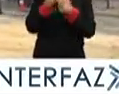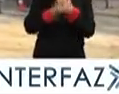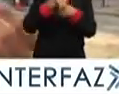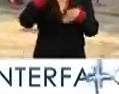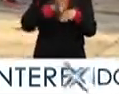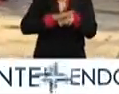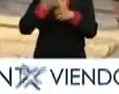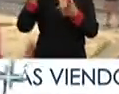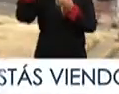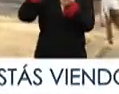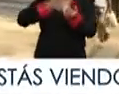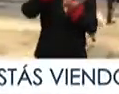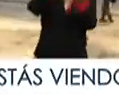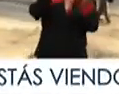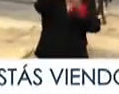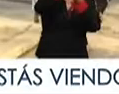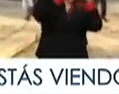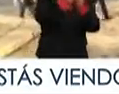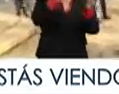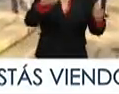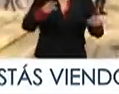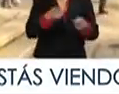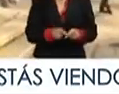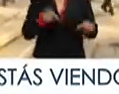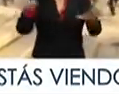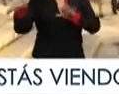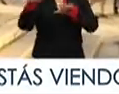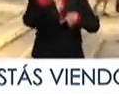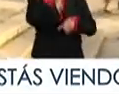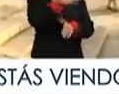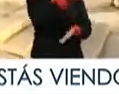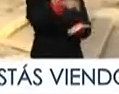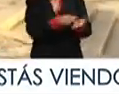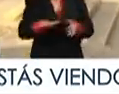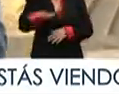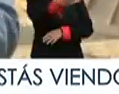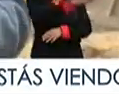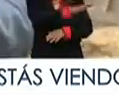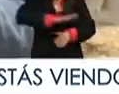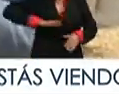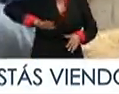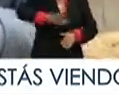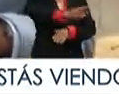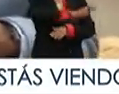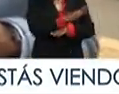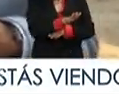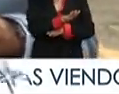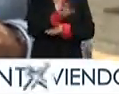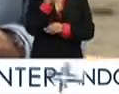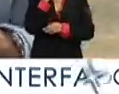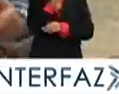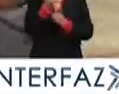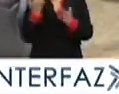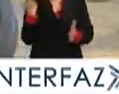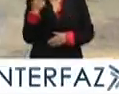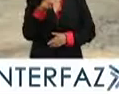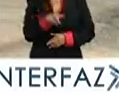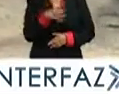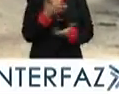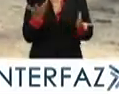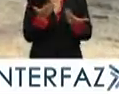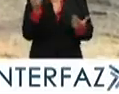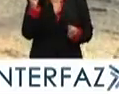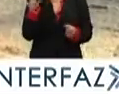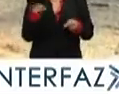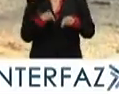países que más exporta a nivel mundial música. Y ahí mismo también, en esa zona que estábamos viendo, también se llevaba a